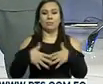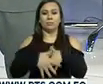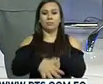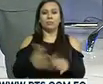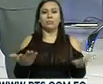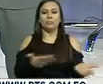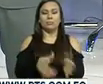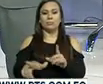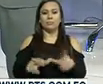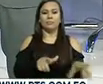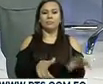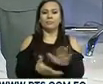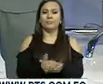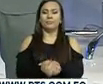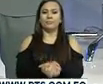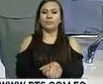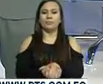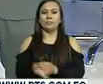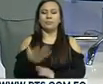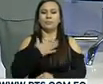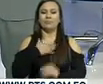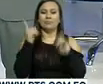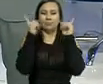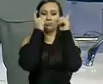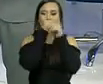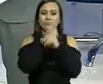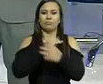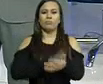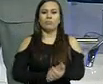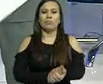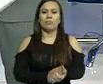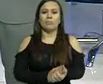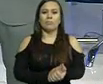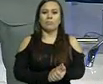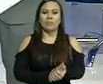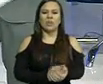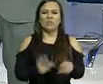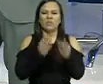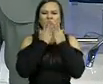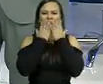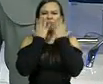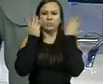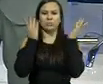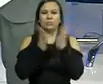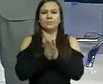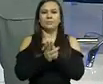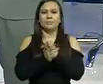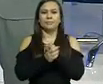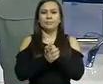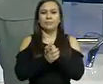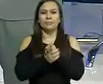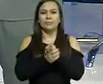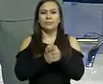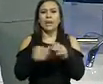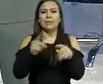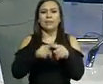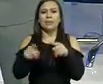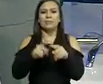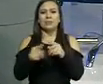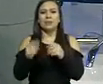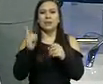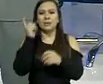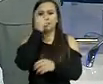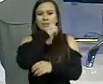donde obviamente están complicadas las instituciones reciben dice que el polvo que tienen que estar con una serie de vicisitudes